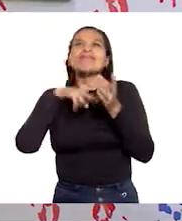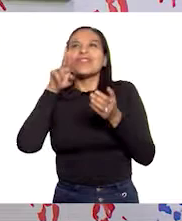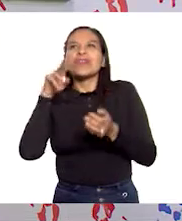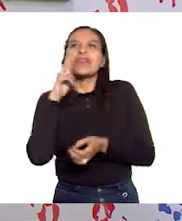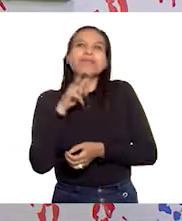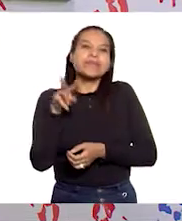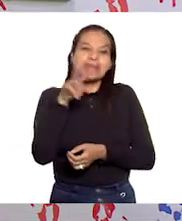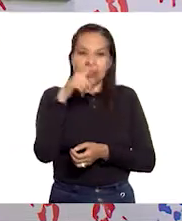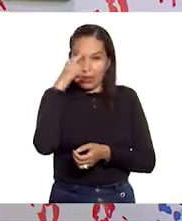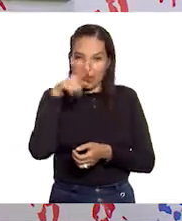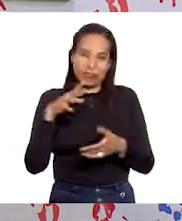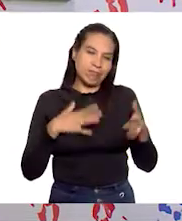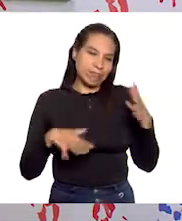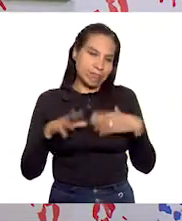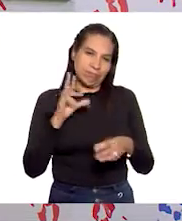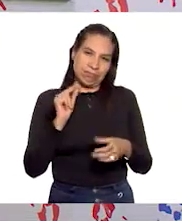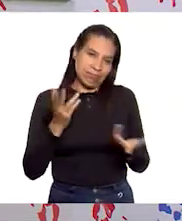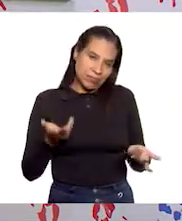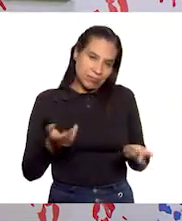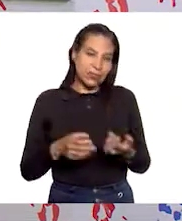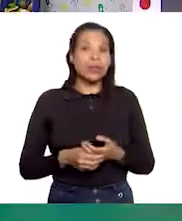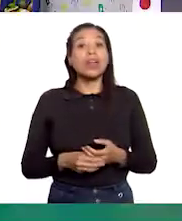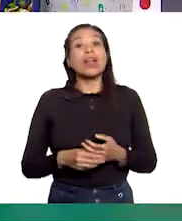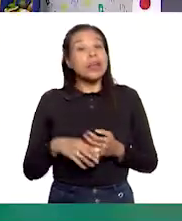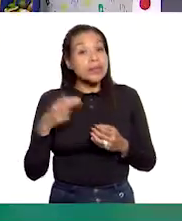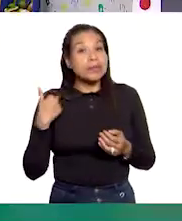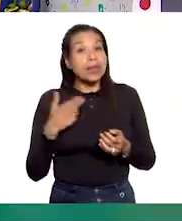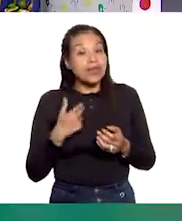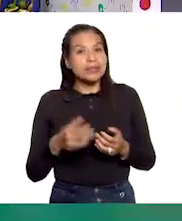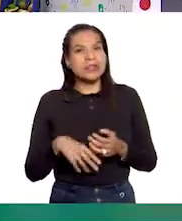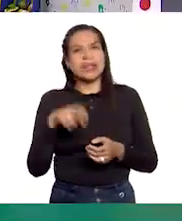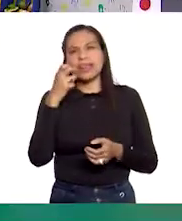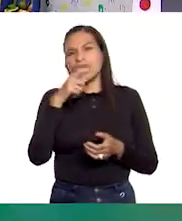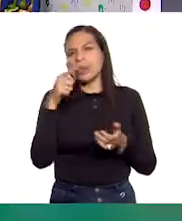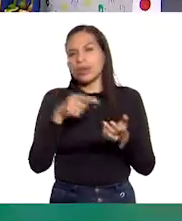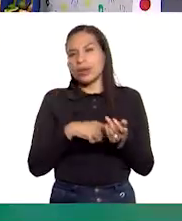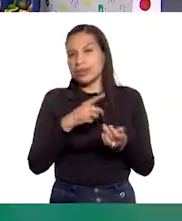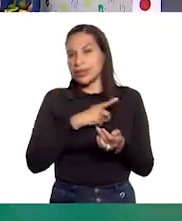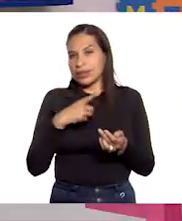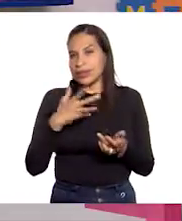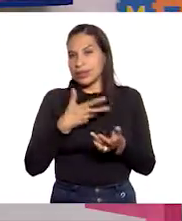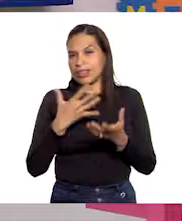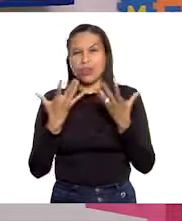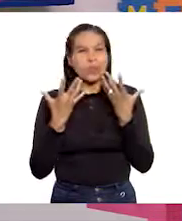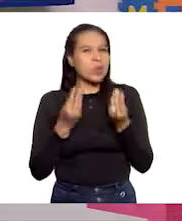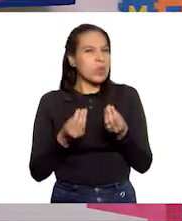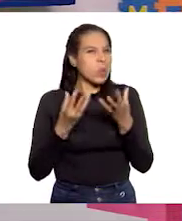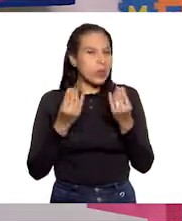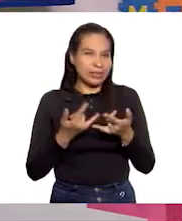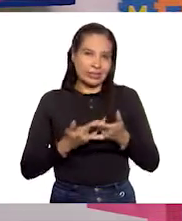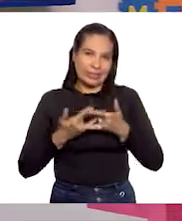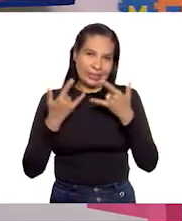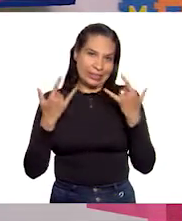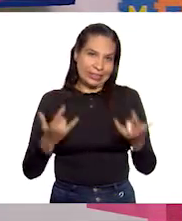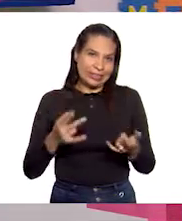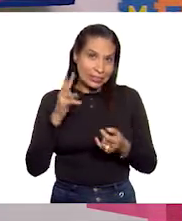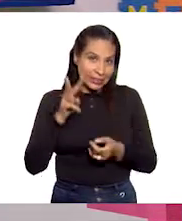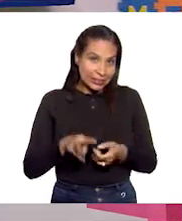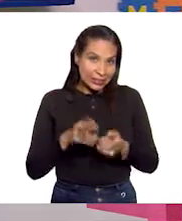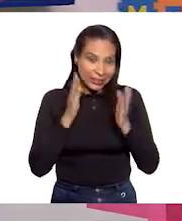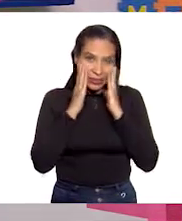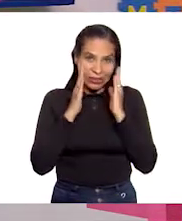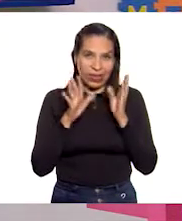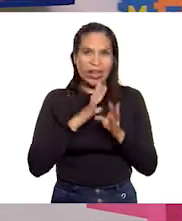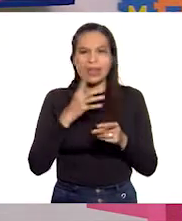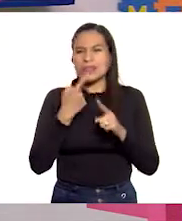pinturas, para que no te canses también. Oiga, maestra, y este lugar debe de tener muchísima historia, ¿cierto?